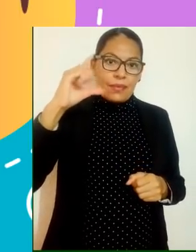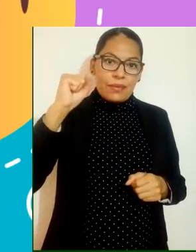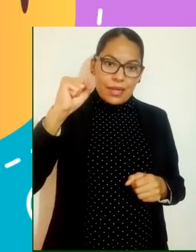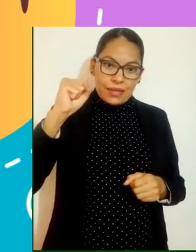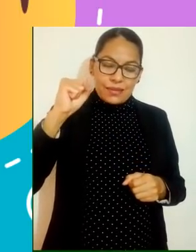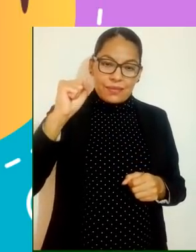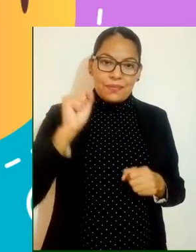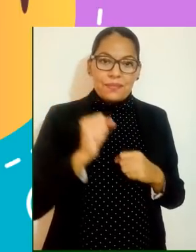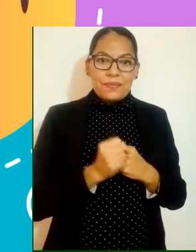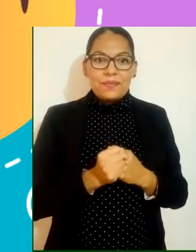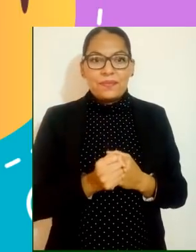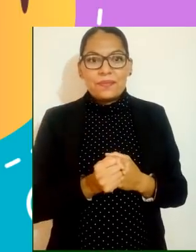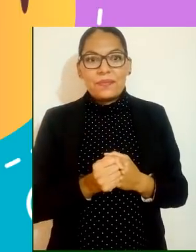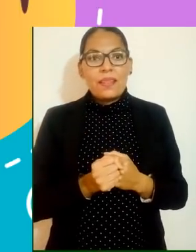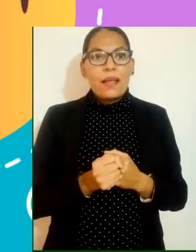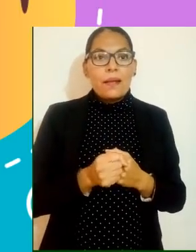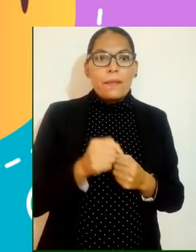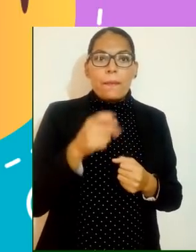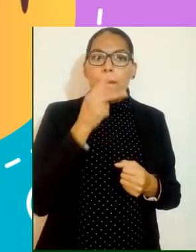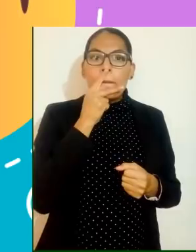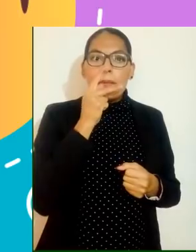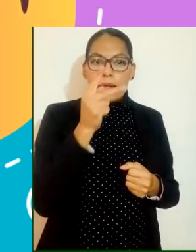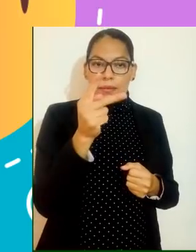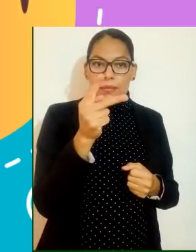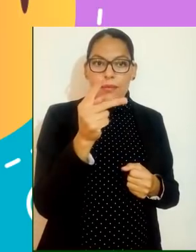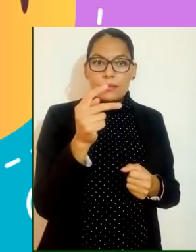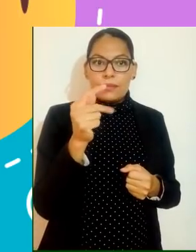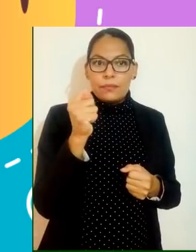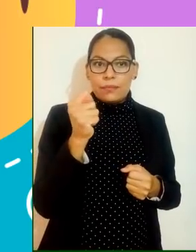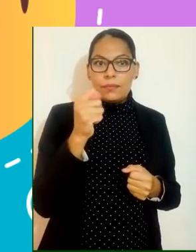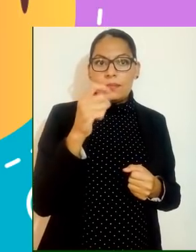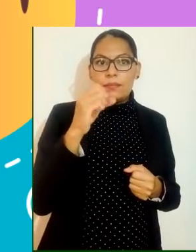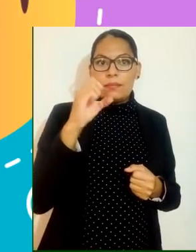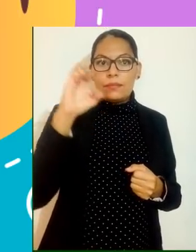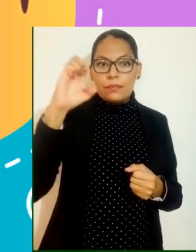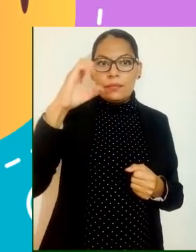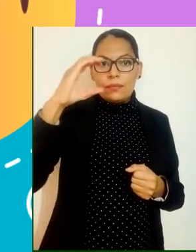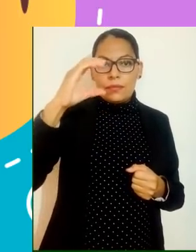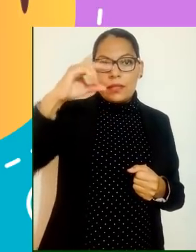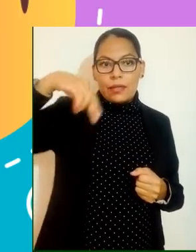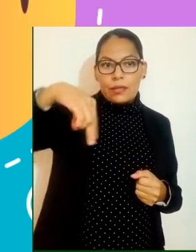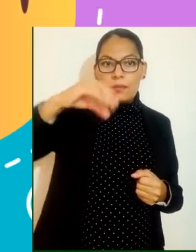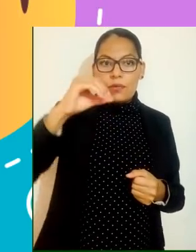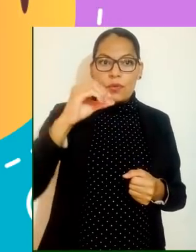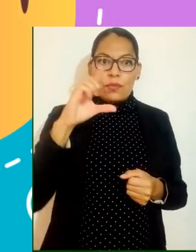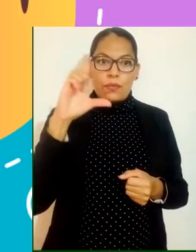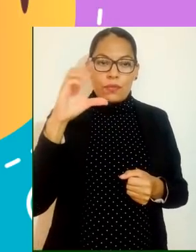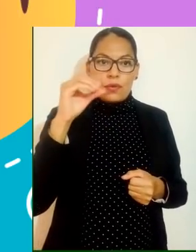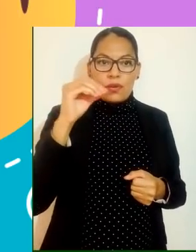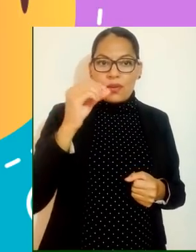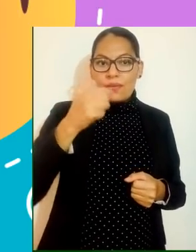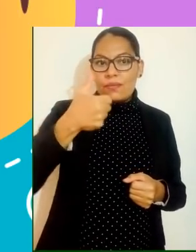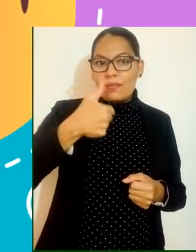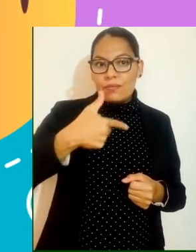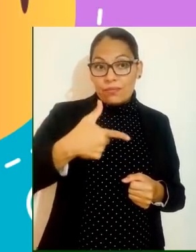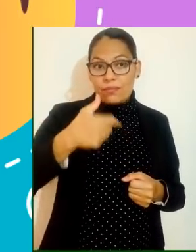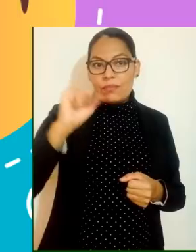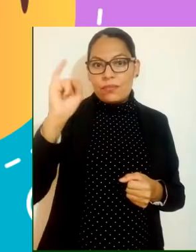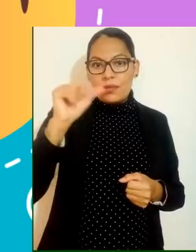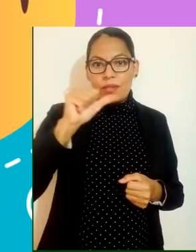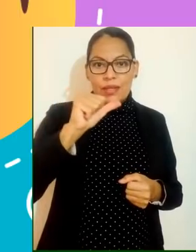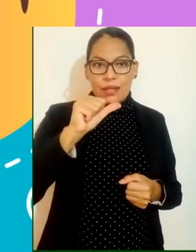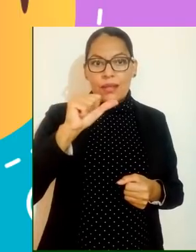medio de metodología pedagógica, actividades que influyan en el aprendizaje de tus niños.